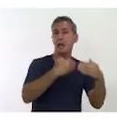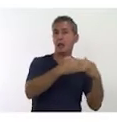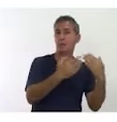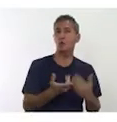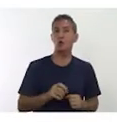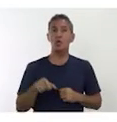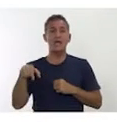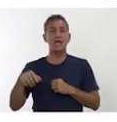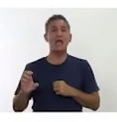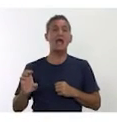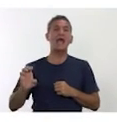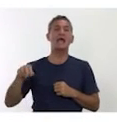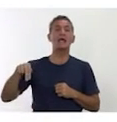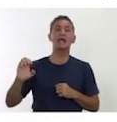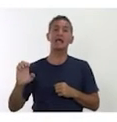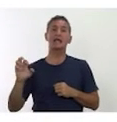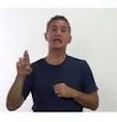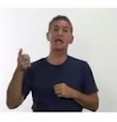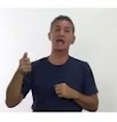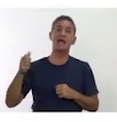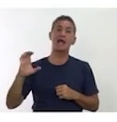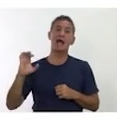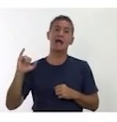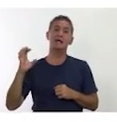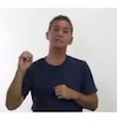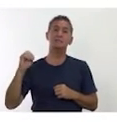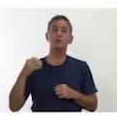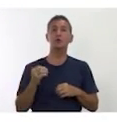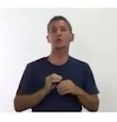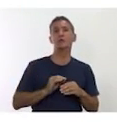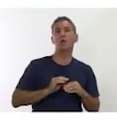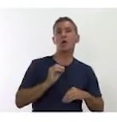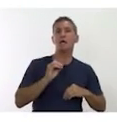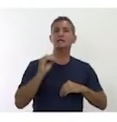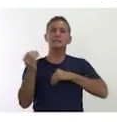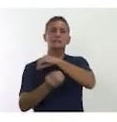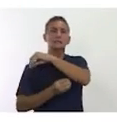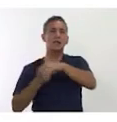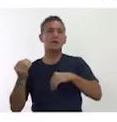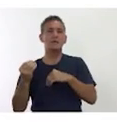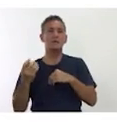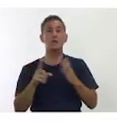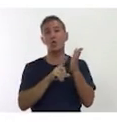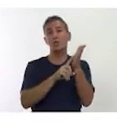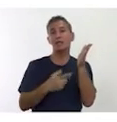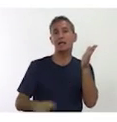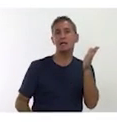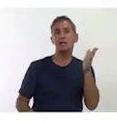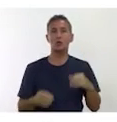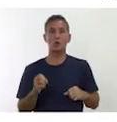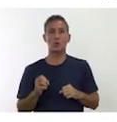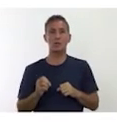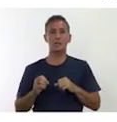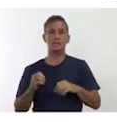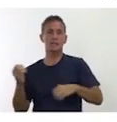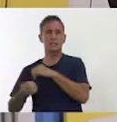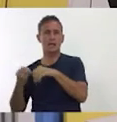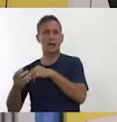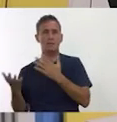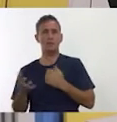de generación, transmisión y transformación de la corriente alterna.